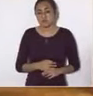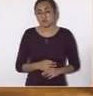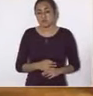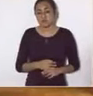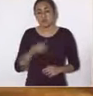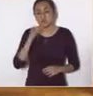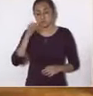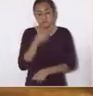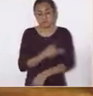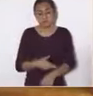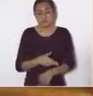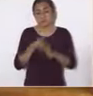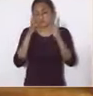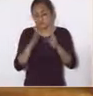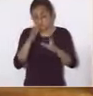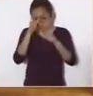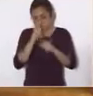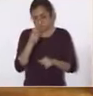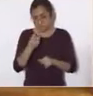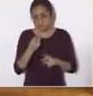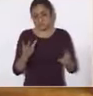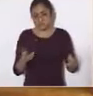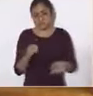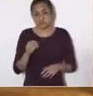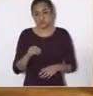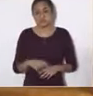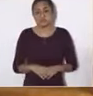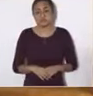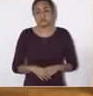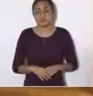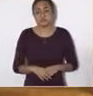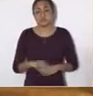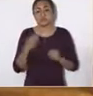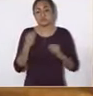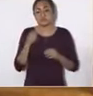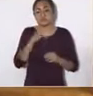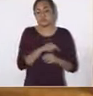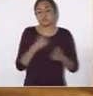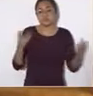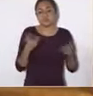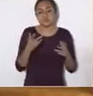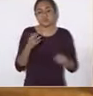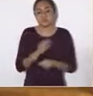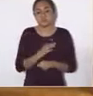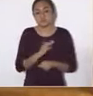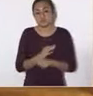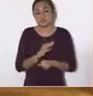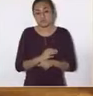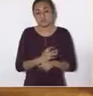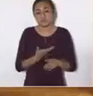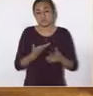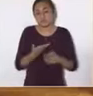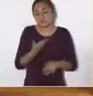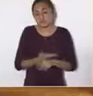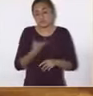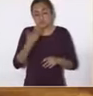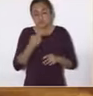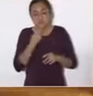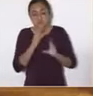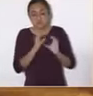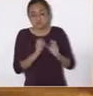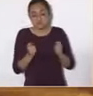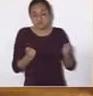resolvió ayer de acuerdo sí se cuidó mucho Esa fórmula y el congreso fue muy cuidadoso